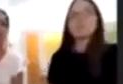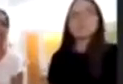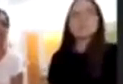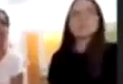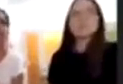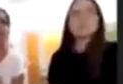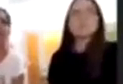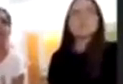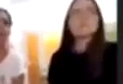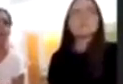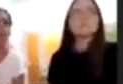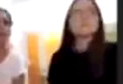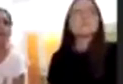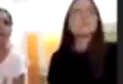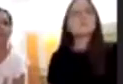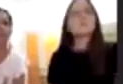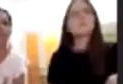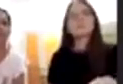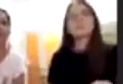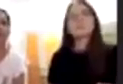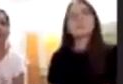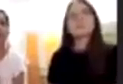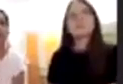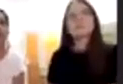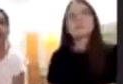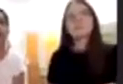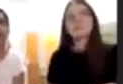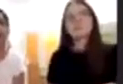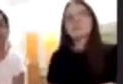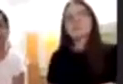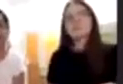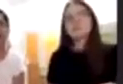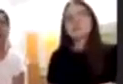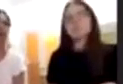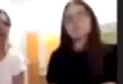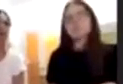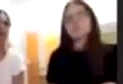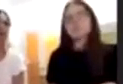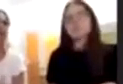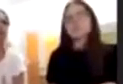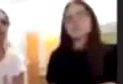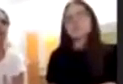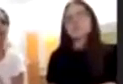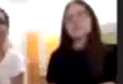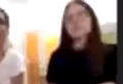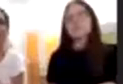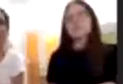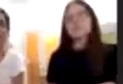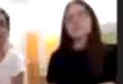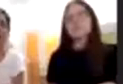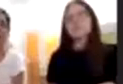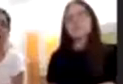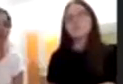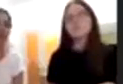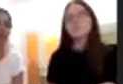públicas y semipúblicas. La idea es aprovechar todos esos espacios para